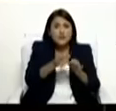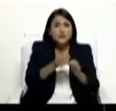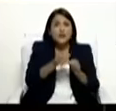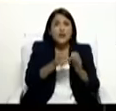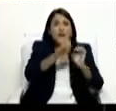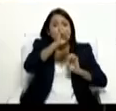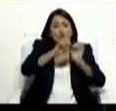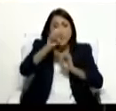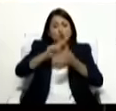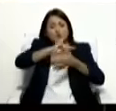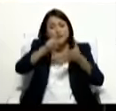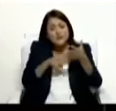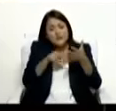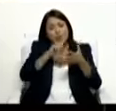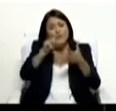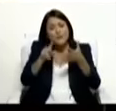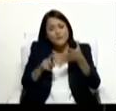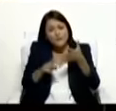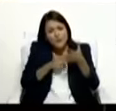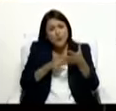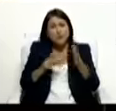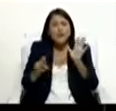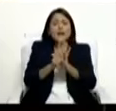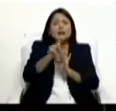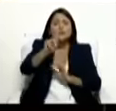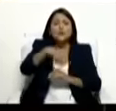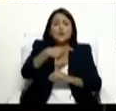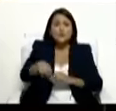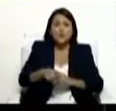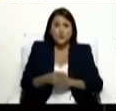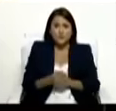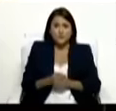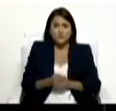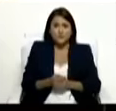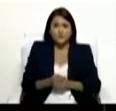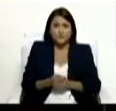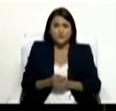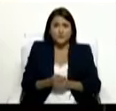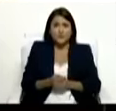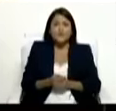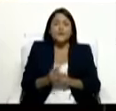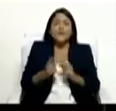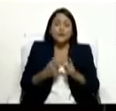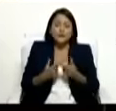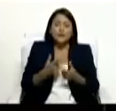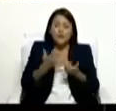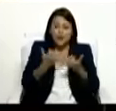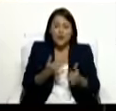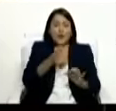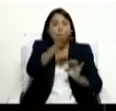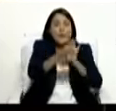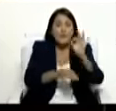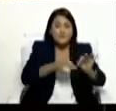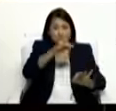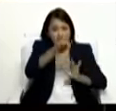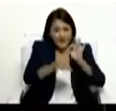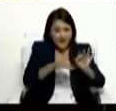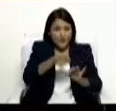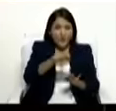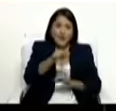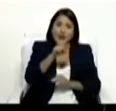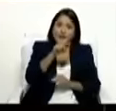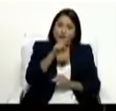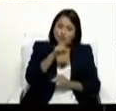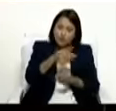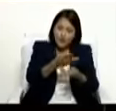que se presentaron para el referendo consultivo. Y esa es la razón, querida Presidenta, por la que estamos hoy aquí, el pueblo